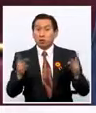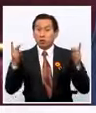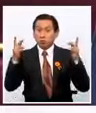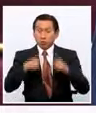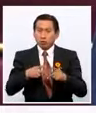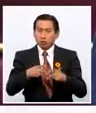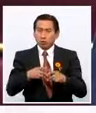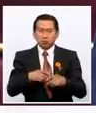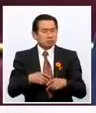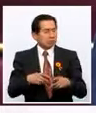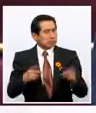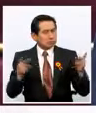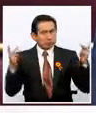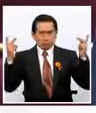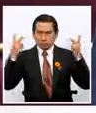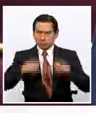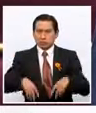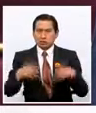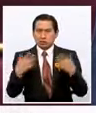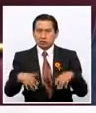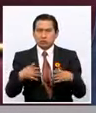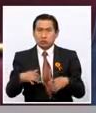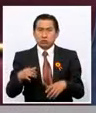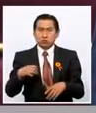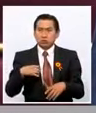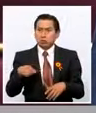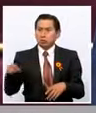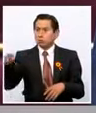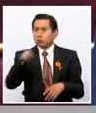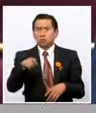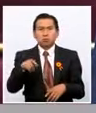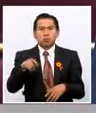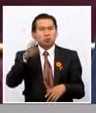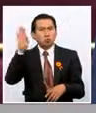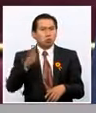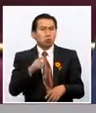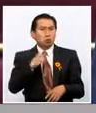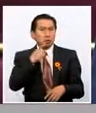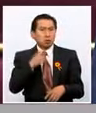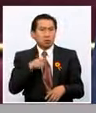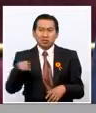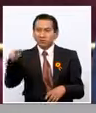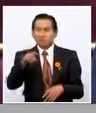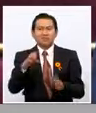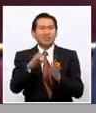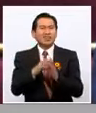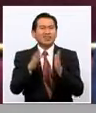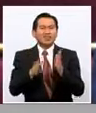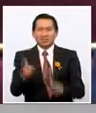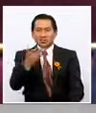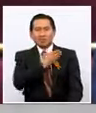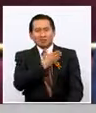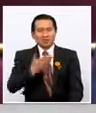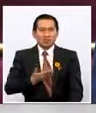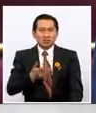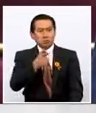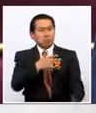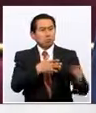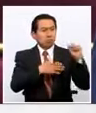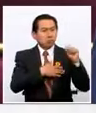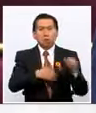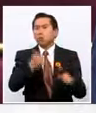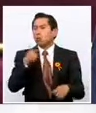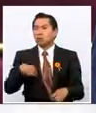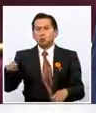mucho más grave nunca escuché a ninguno de los candidatos a la presidencia ni a los demás ni a los